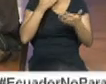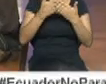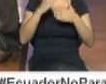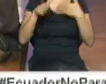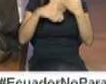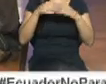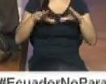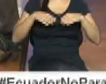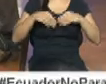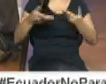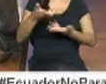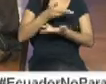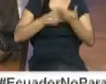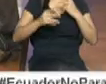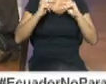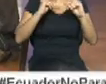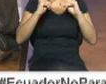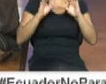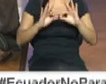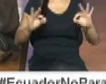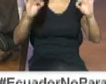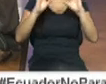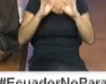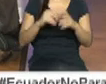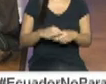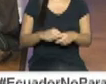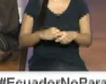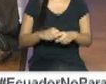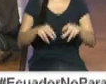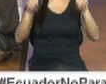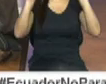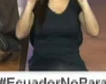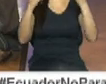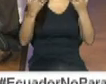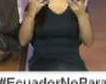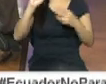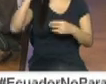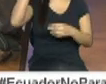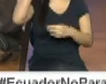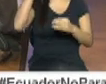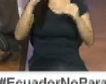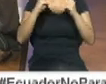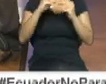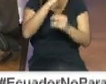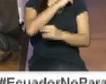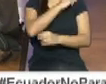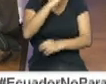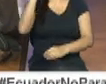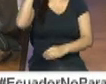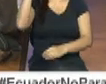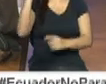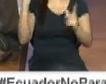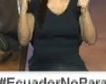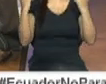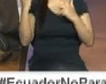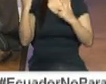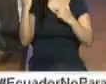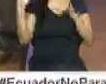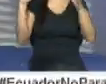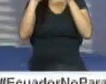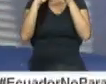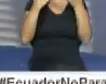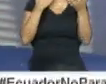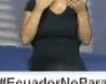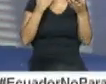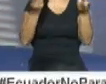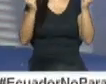aceptar este diálogo. En esta oportunidad, el tema central será la relación del gobierno con las Fuerzas Armadas. Sin embargo, dada la coyuntura y lo que ha pasado